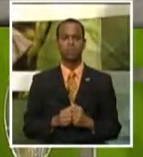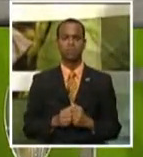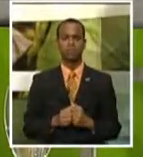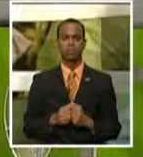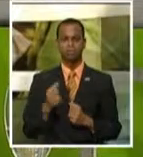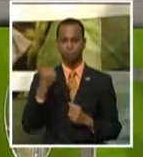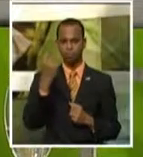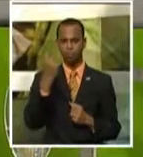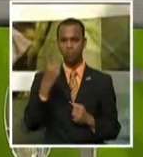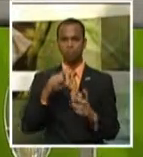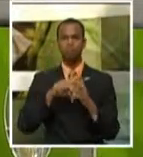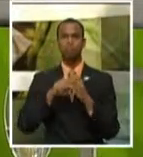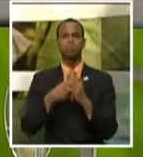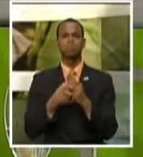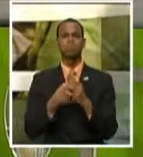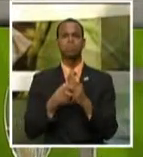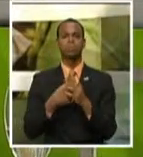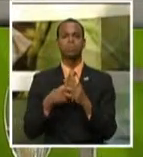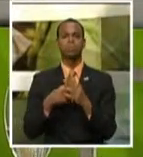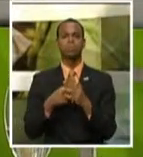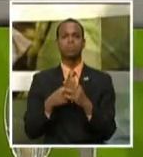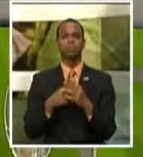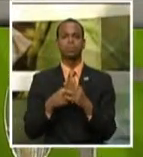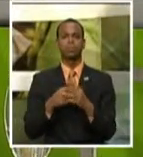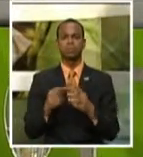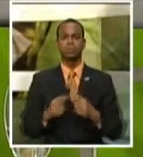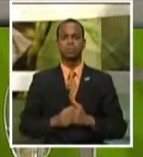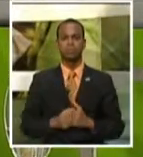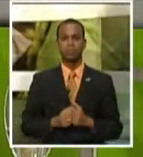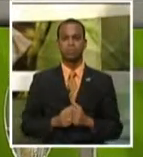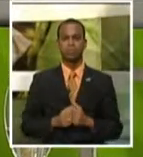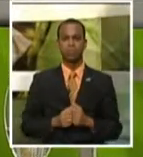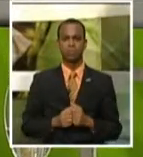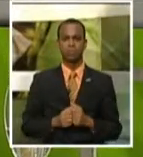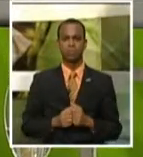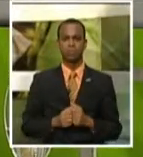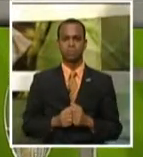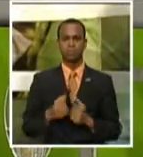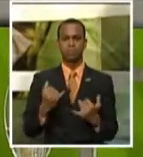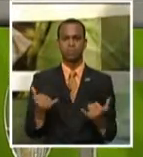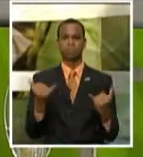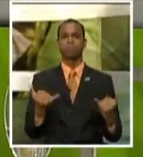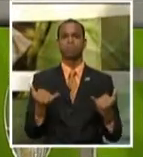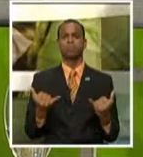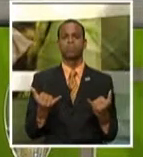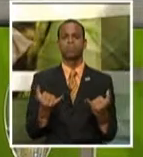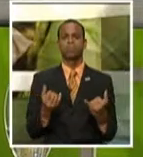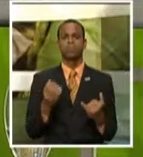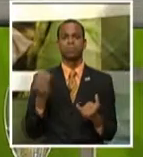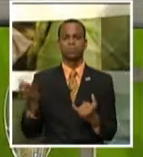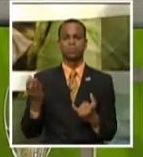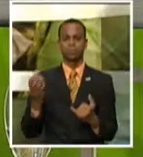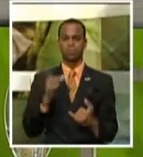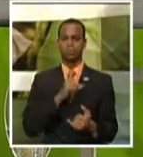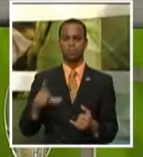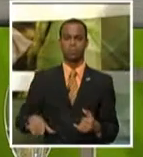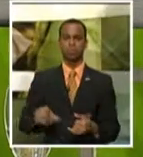Pero de inmediato vamos a compartir la presencia del